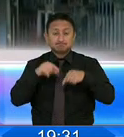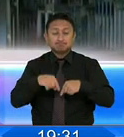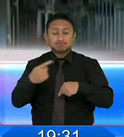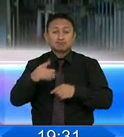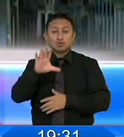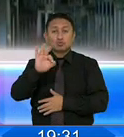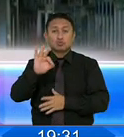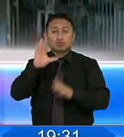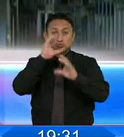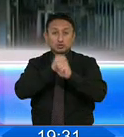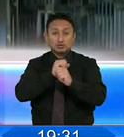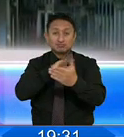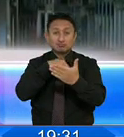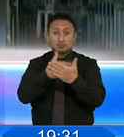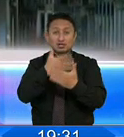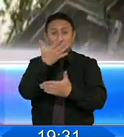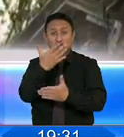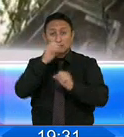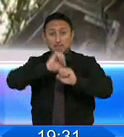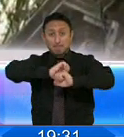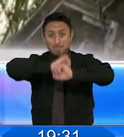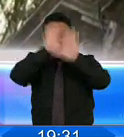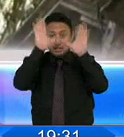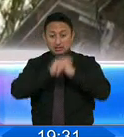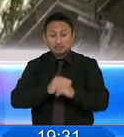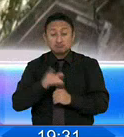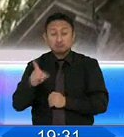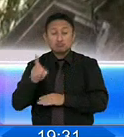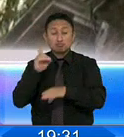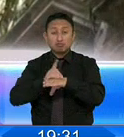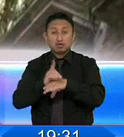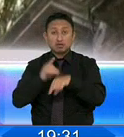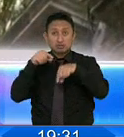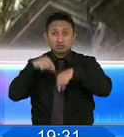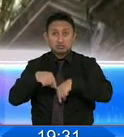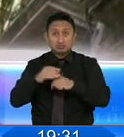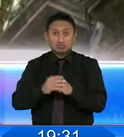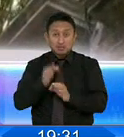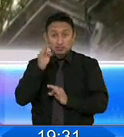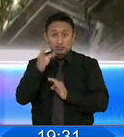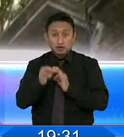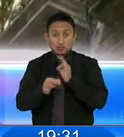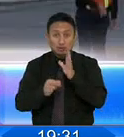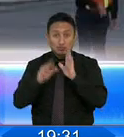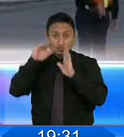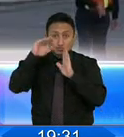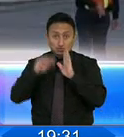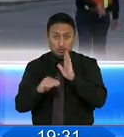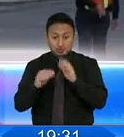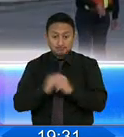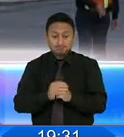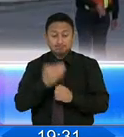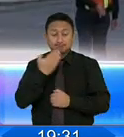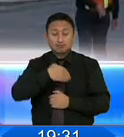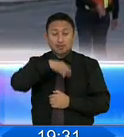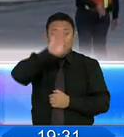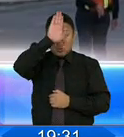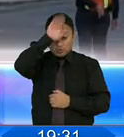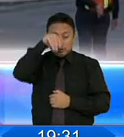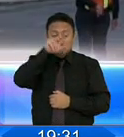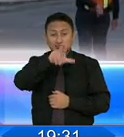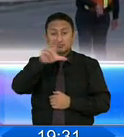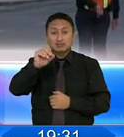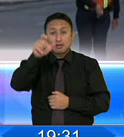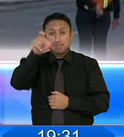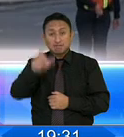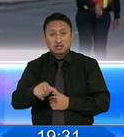de la noche a las 5 de la mañana. Según médicos, hasta que la situación epidemiológica sea favorable. Cuba hasta la fecha registra 30.000 casos